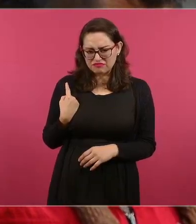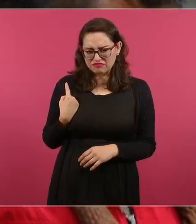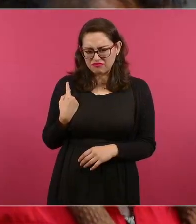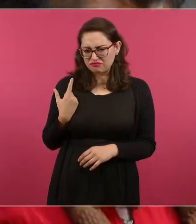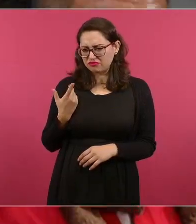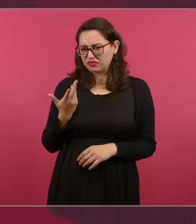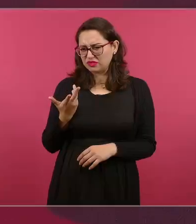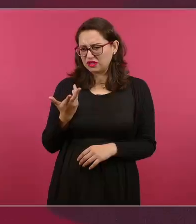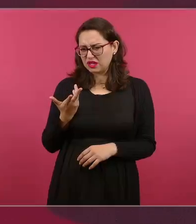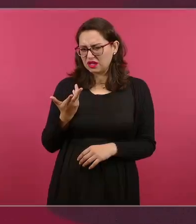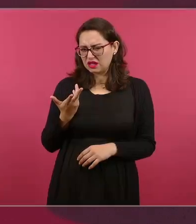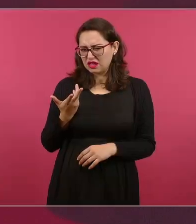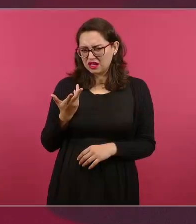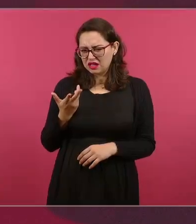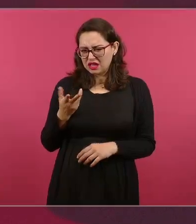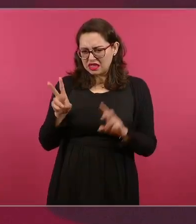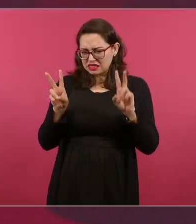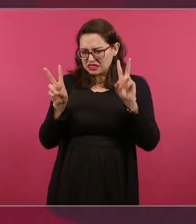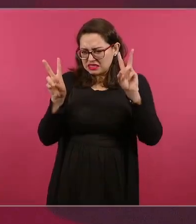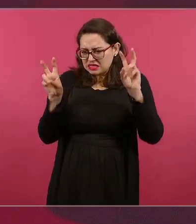por una